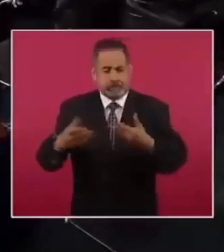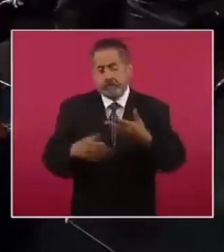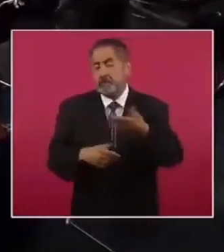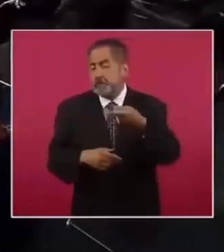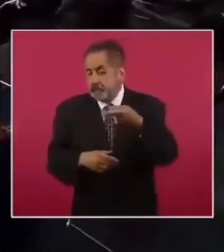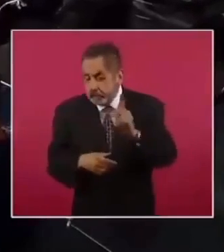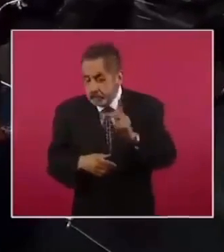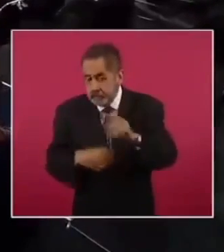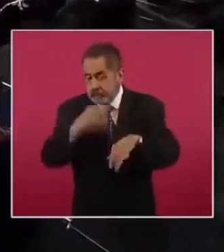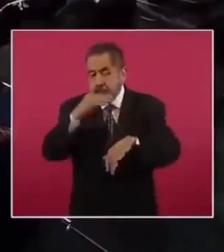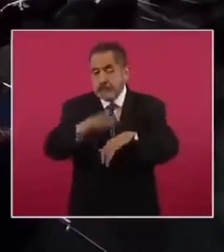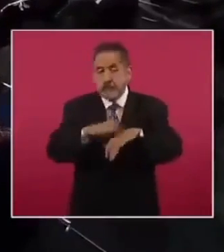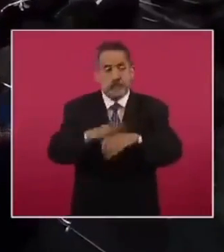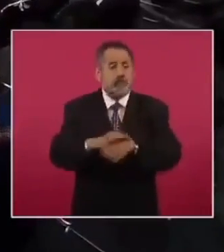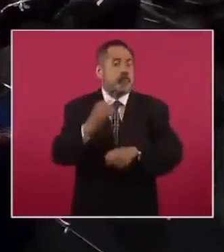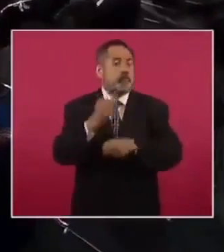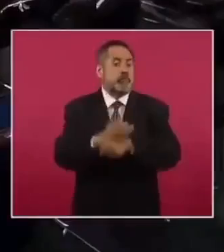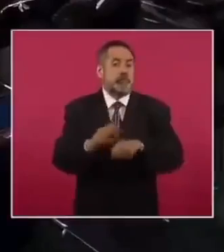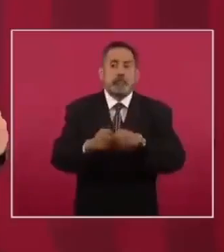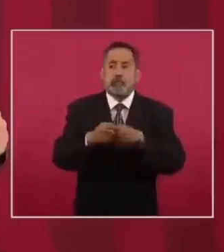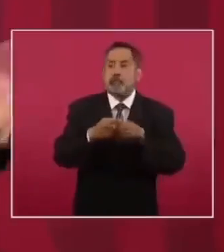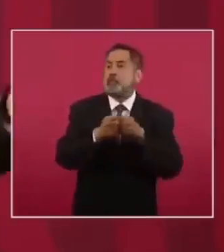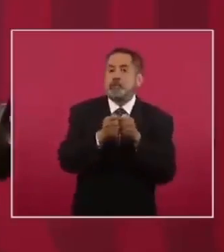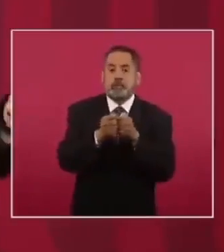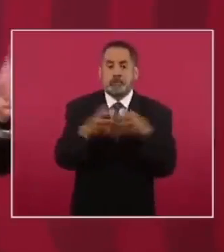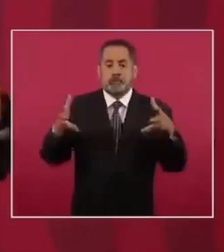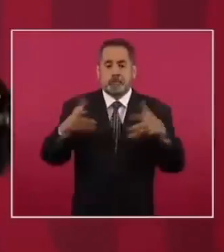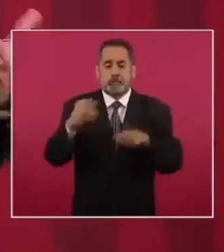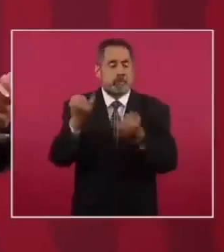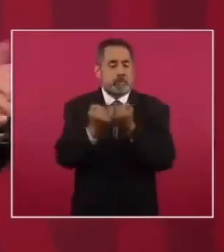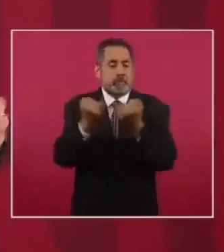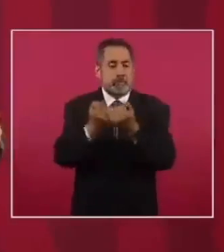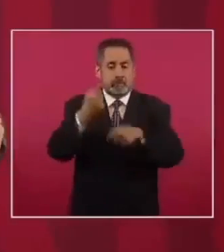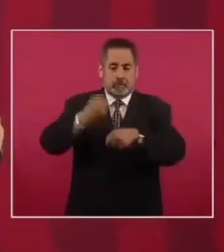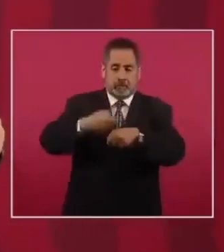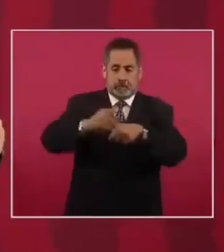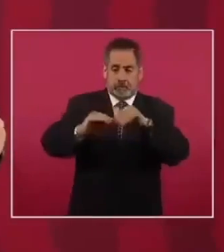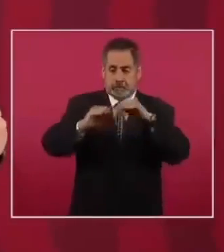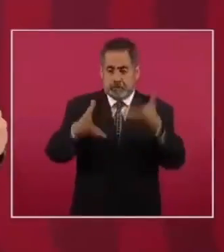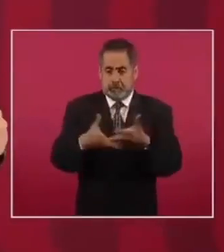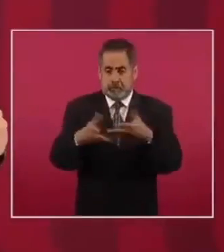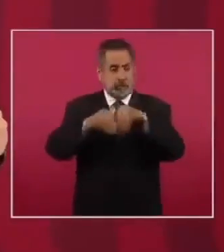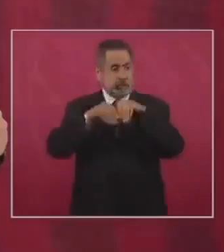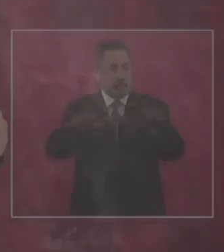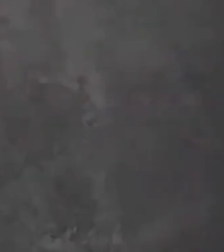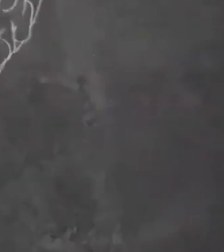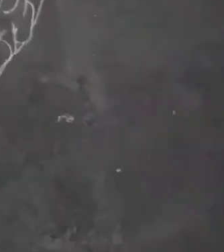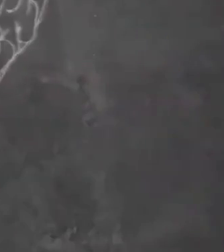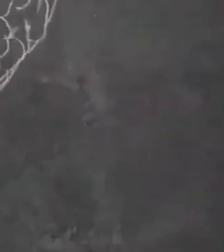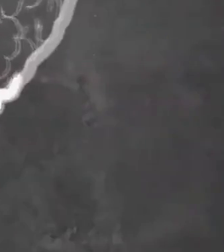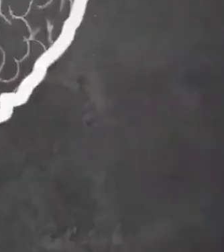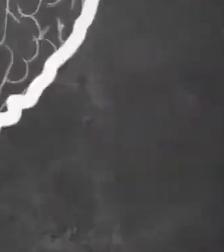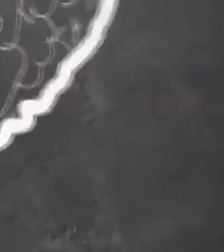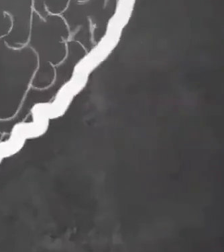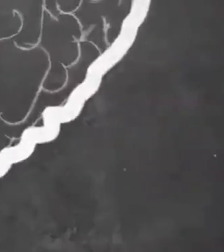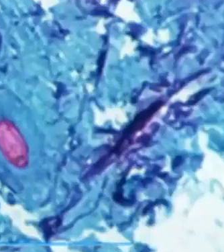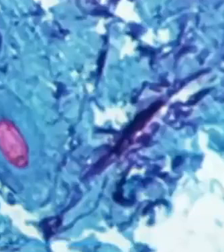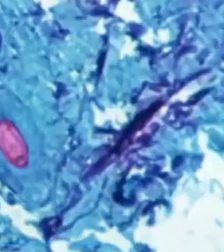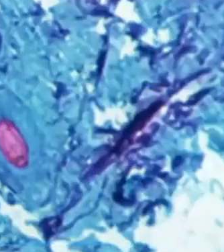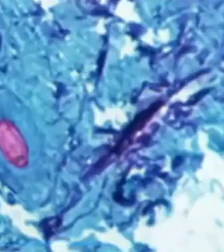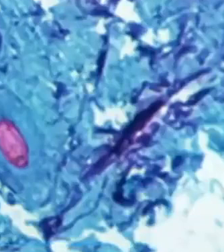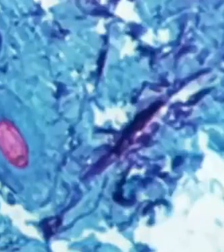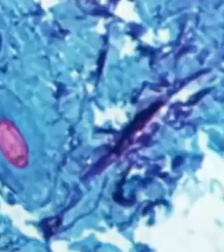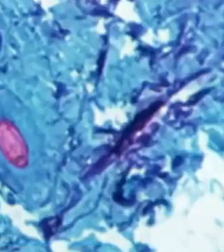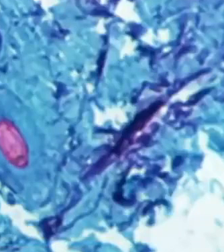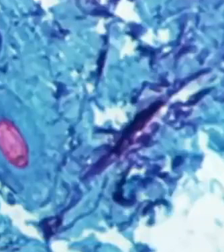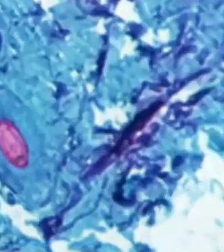hay alguna anticipación de que esto pudiera convertirse en una pandemia o un fenómeno semejante a COVID-19. La viruela símica se